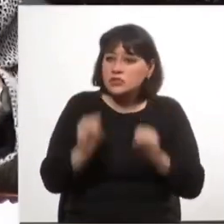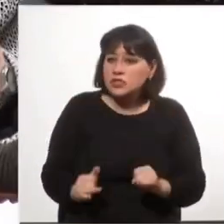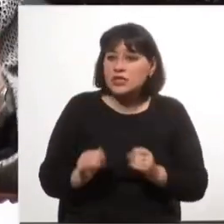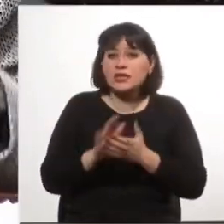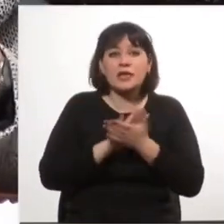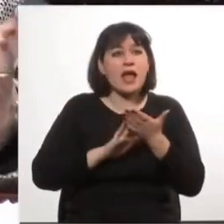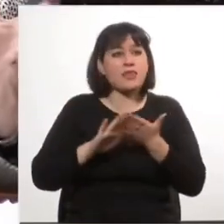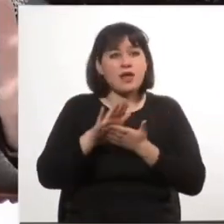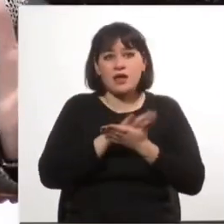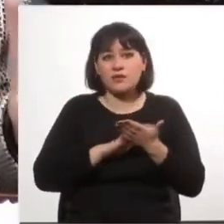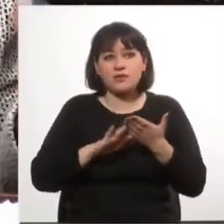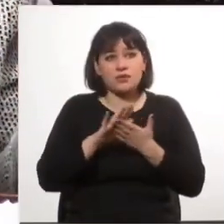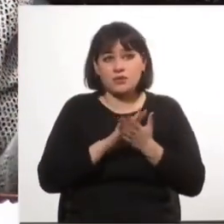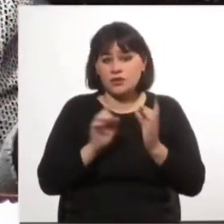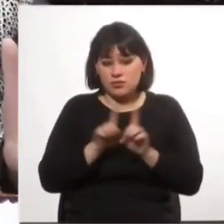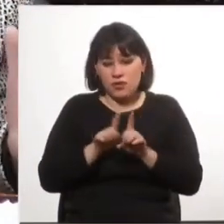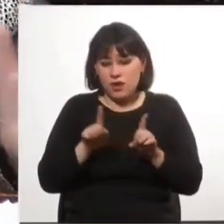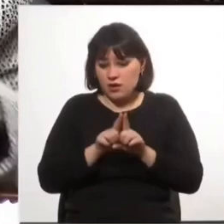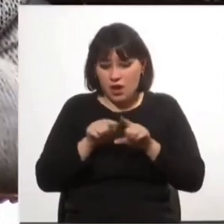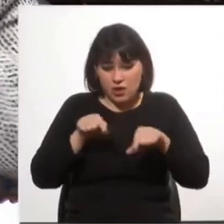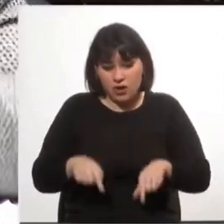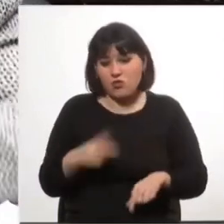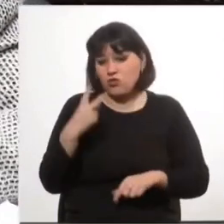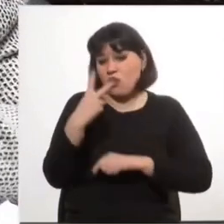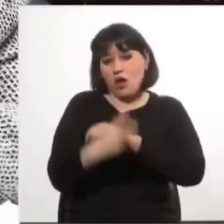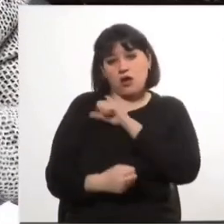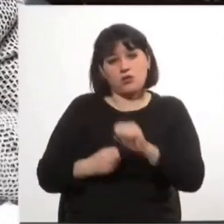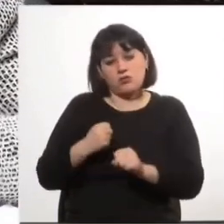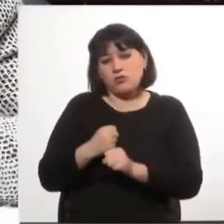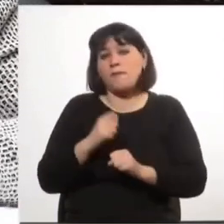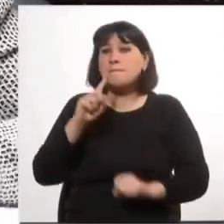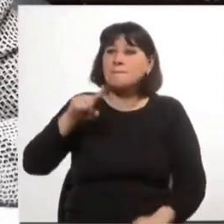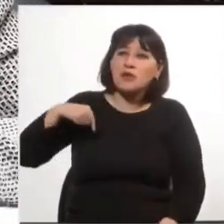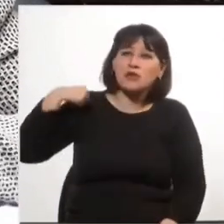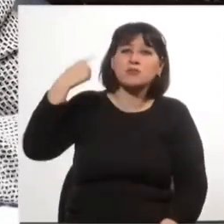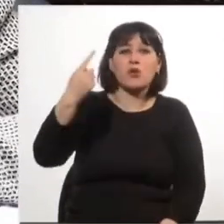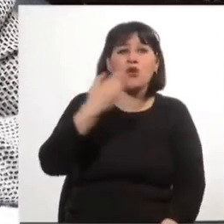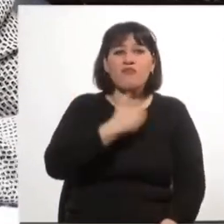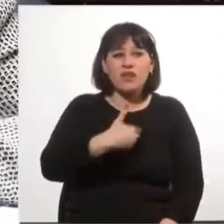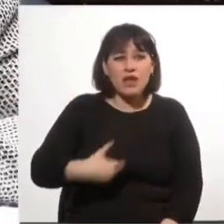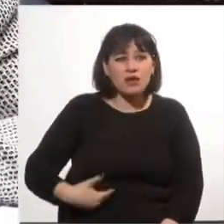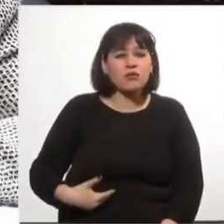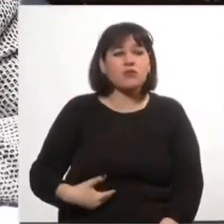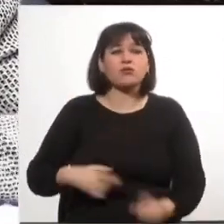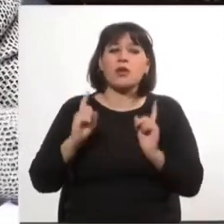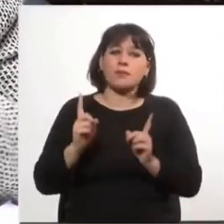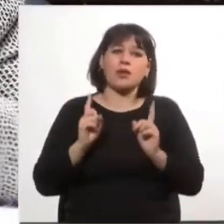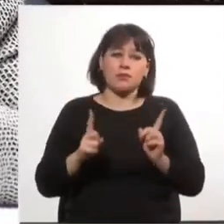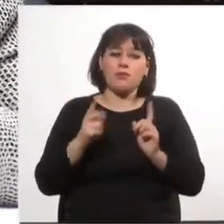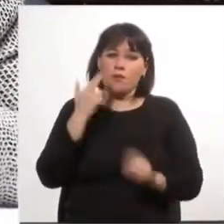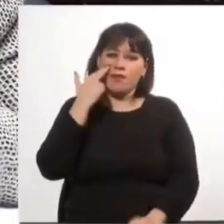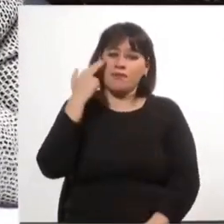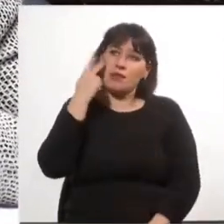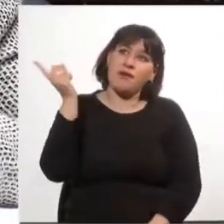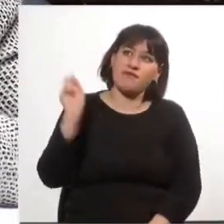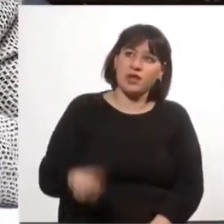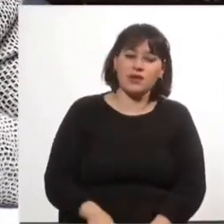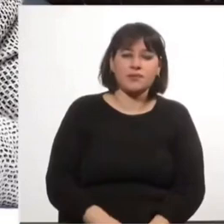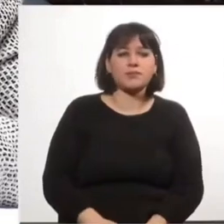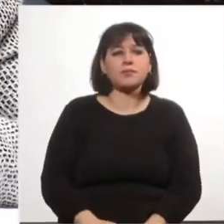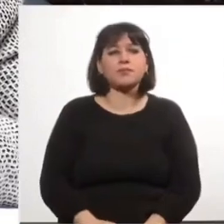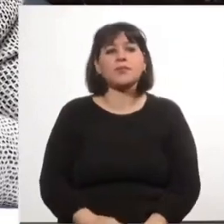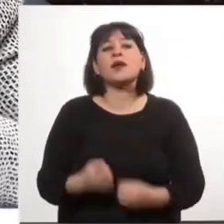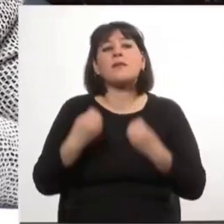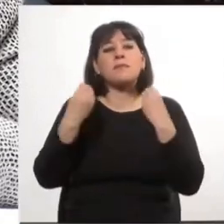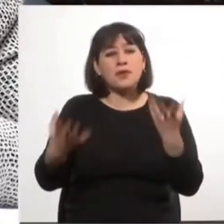vuelve a hacer nada como no se ha hecho en estos 2 años, el próximo gobierno podría recibir el mismo problema. Porque